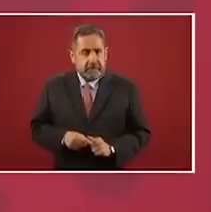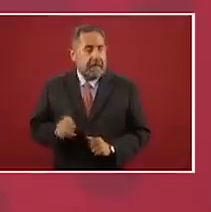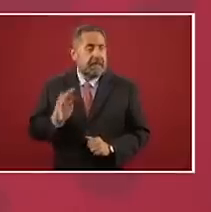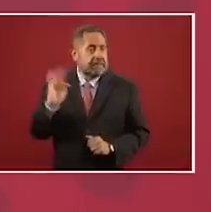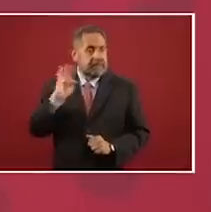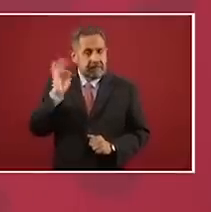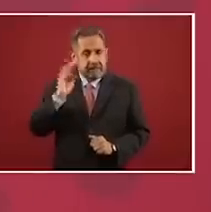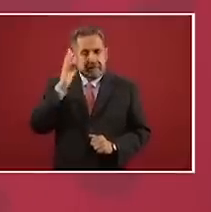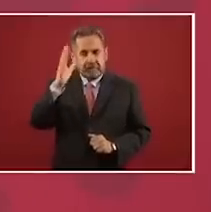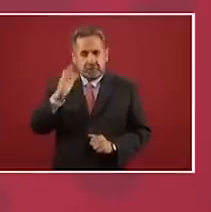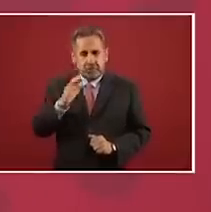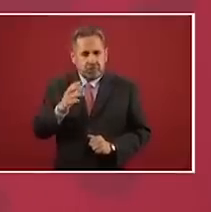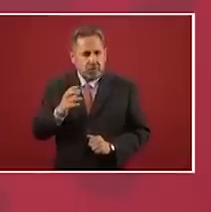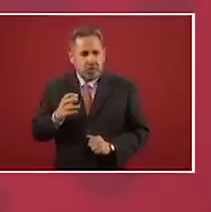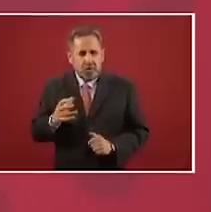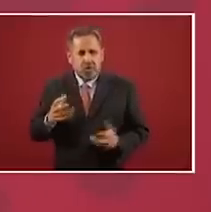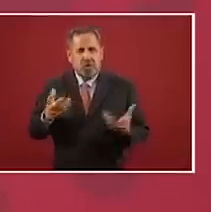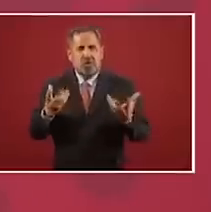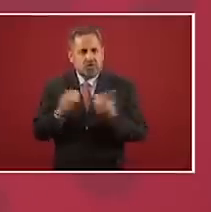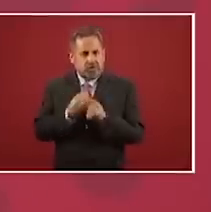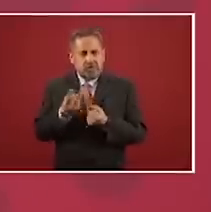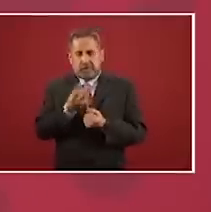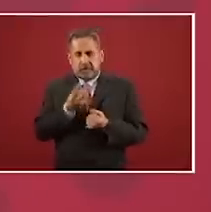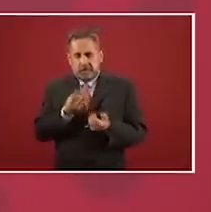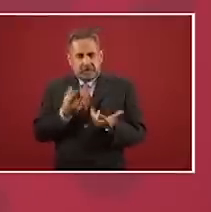posibilidad de que nos encontremos cuando regrese.